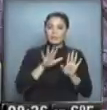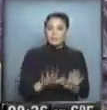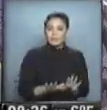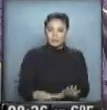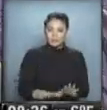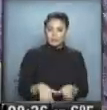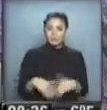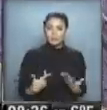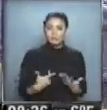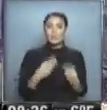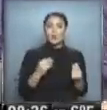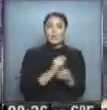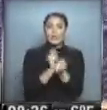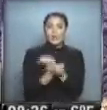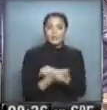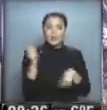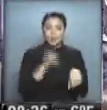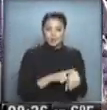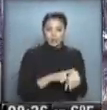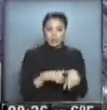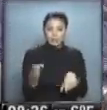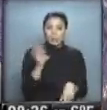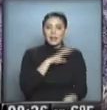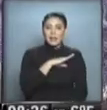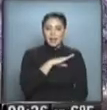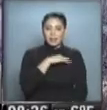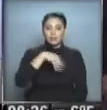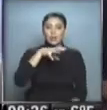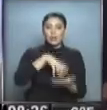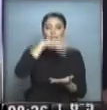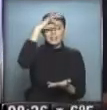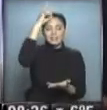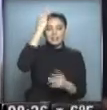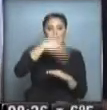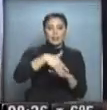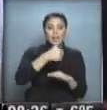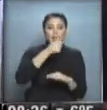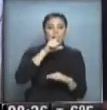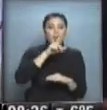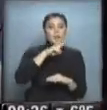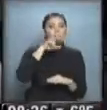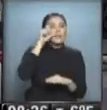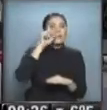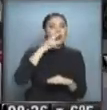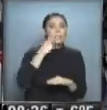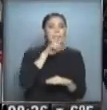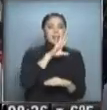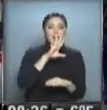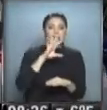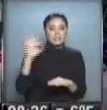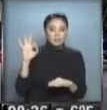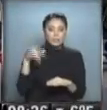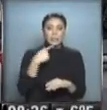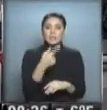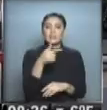en cuanto a los motivos del cambio de horario en el acto que tendrá lugar en el teatro ubicado en marcelo t de alvear 1.050 se indicó que radica en la